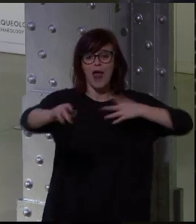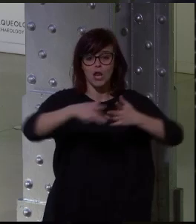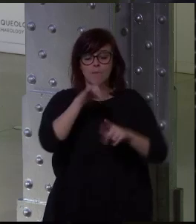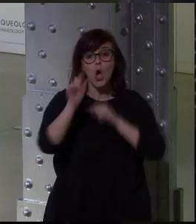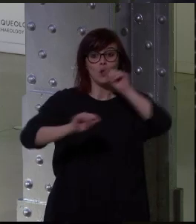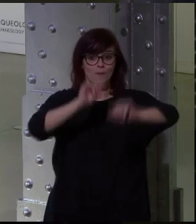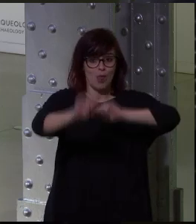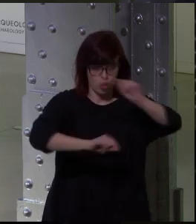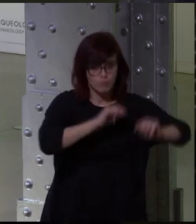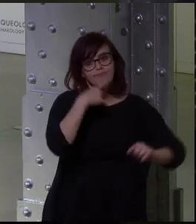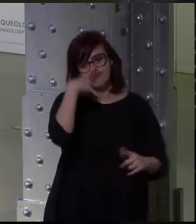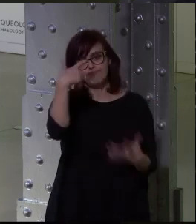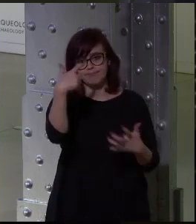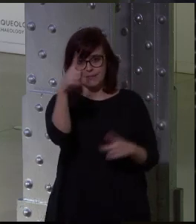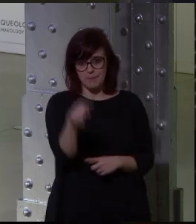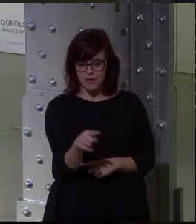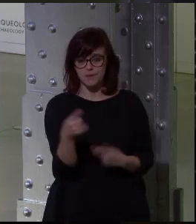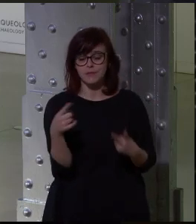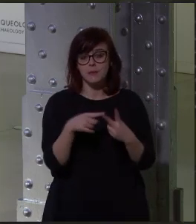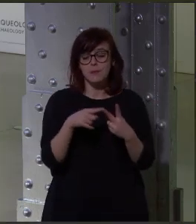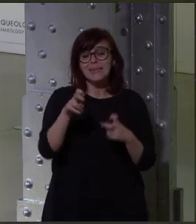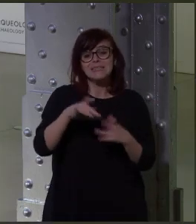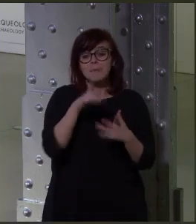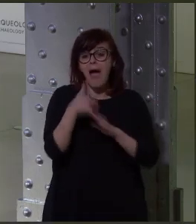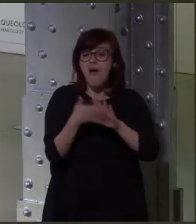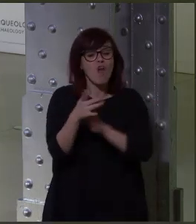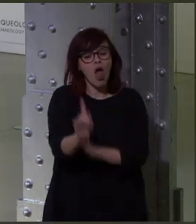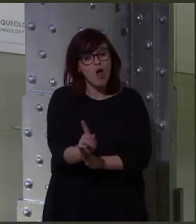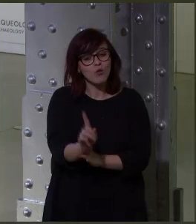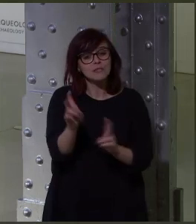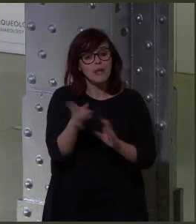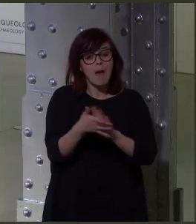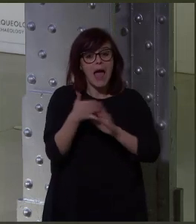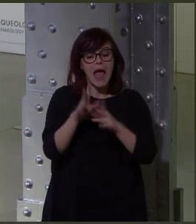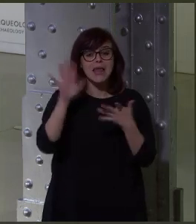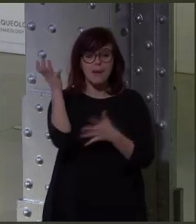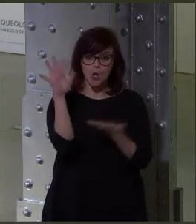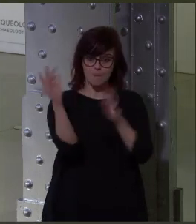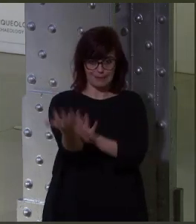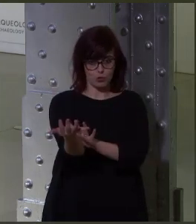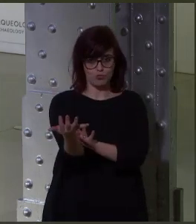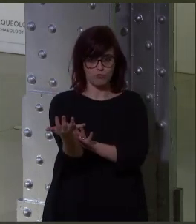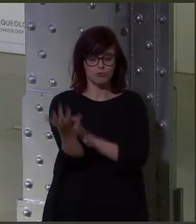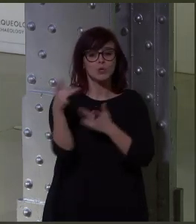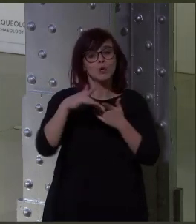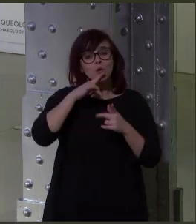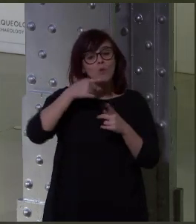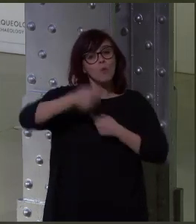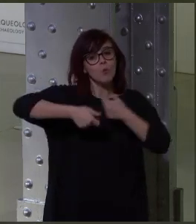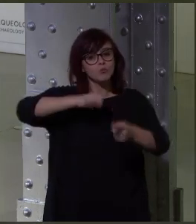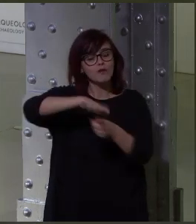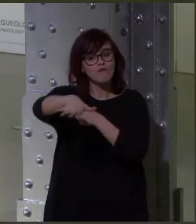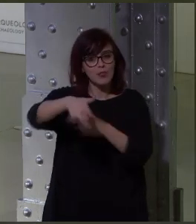la contaminación, que también es importante, o un tema del que no hemos hablado, como es cambio climático, ¿no? Y cómo eso está